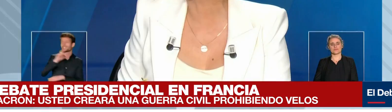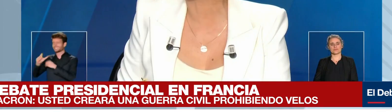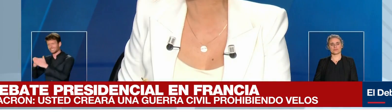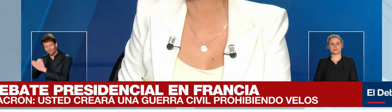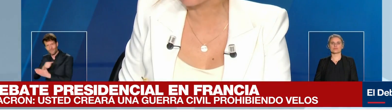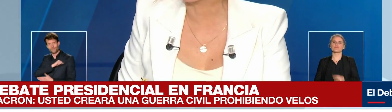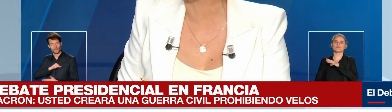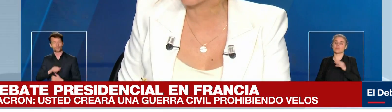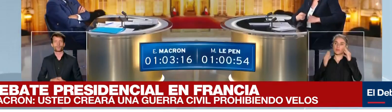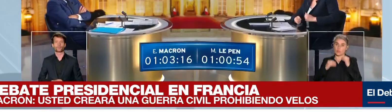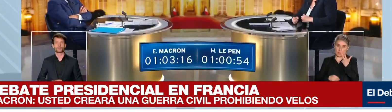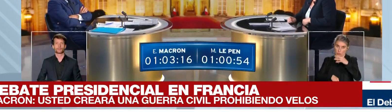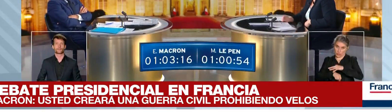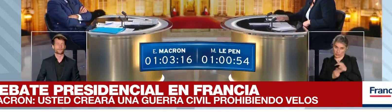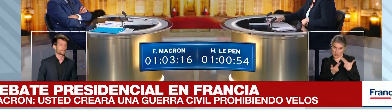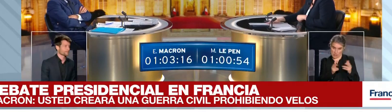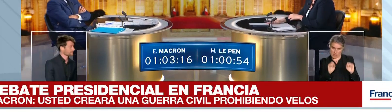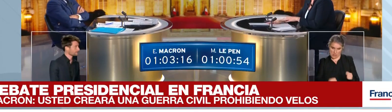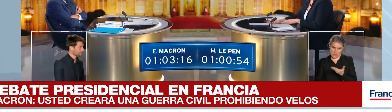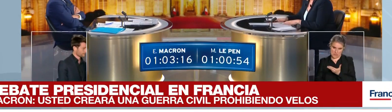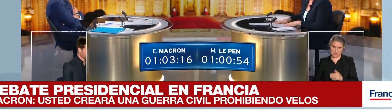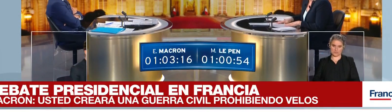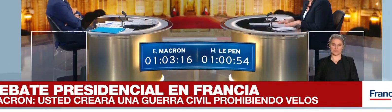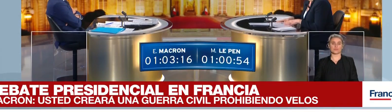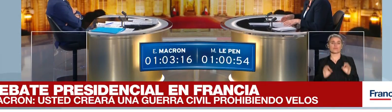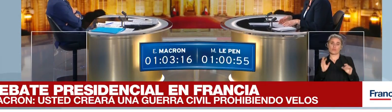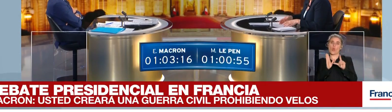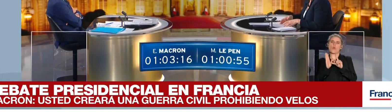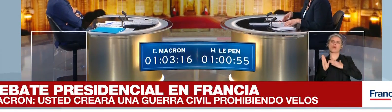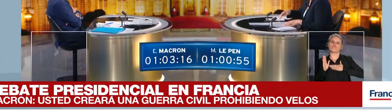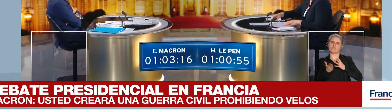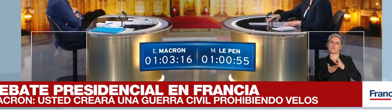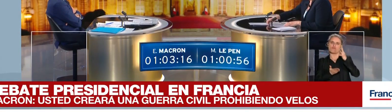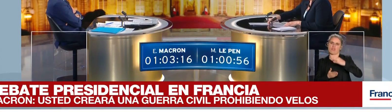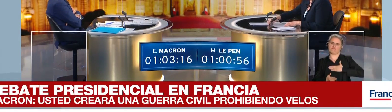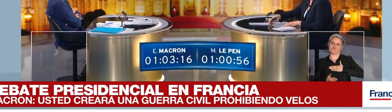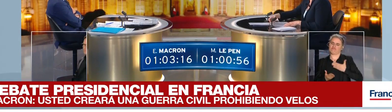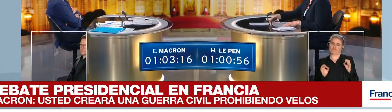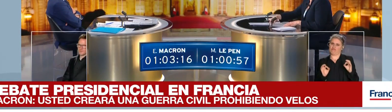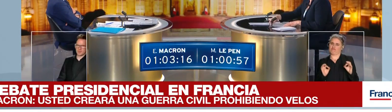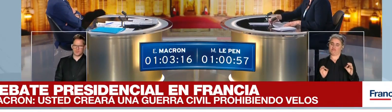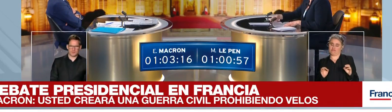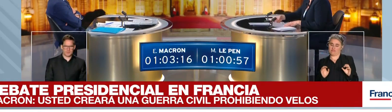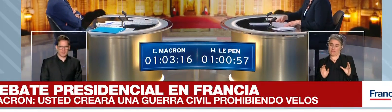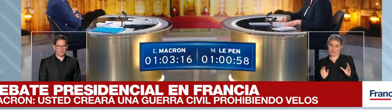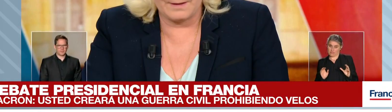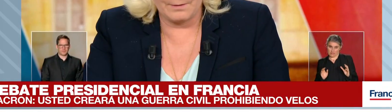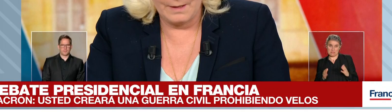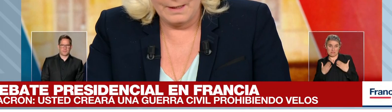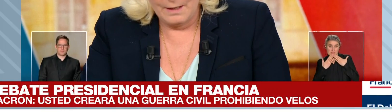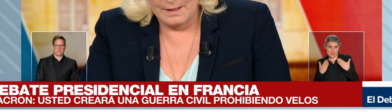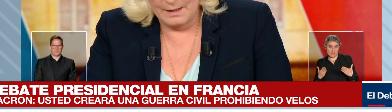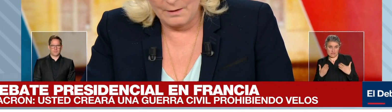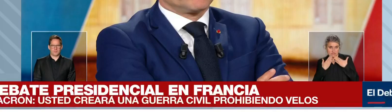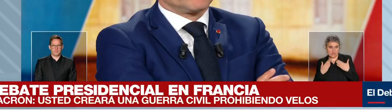islamismo. Marine Le Pen, tiene usted 3 minutos para responder. Sí, ese es exactamente el sentido de la ley que yo propongo y